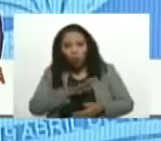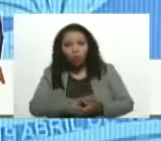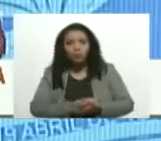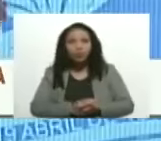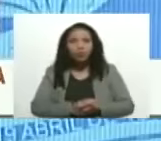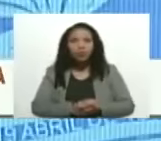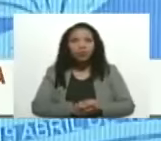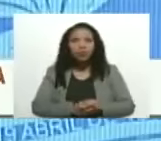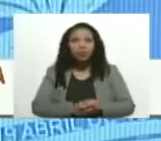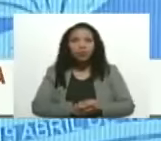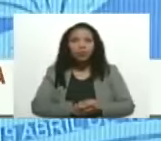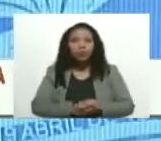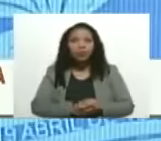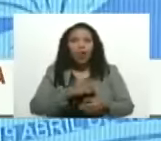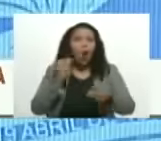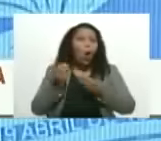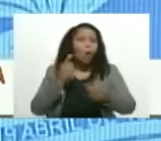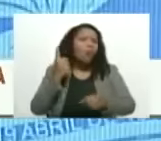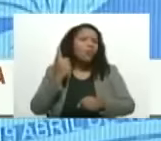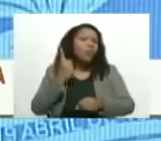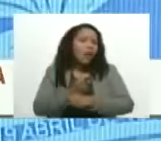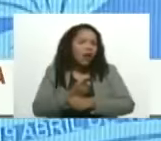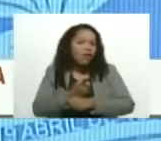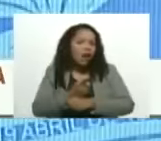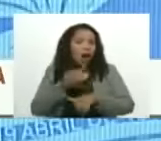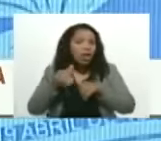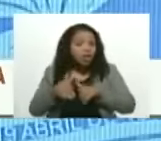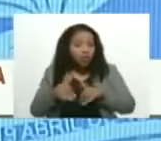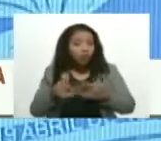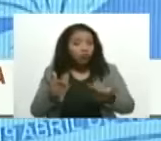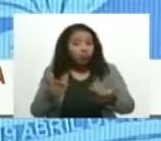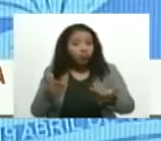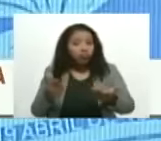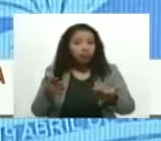la, con cómo debe ser una elección es que,